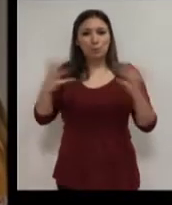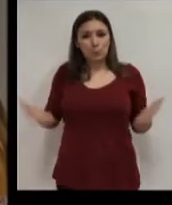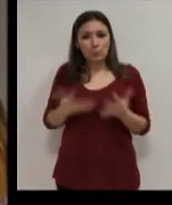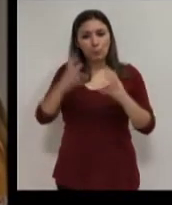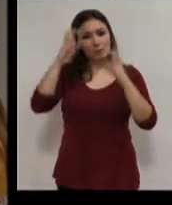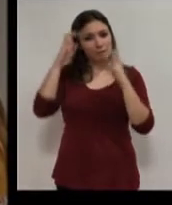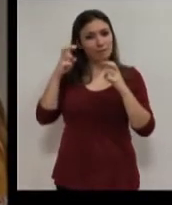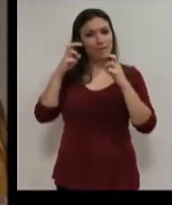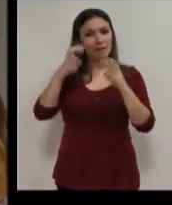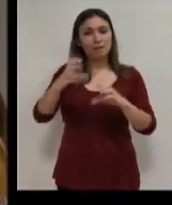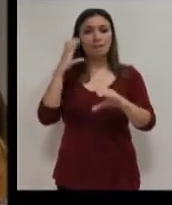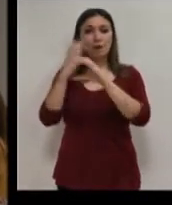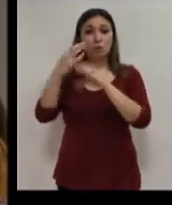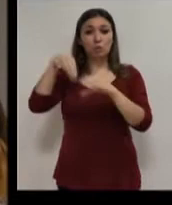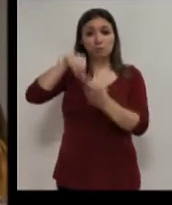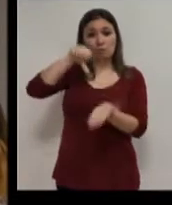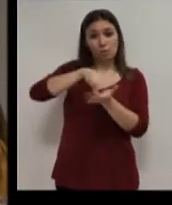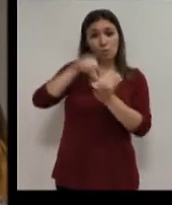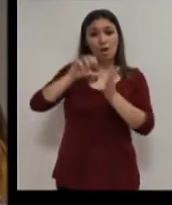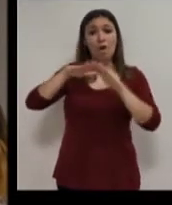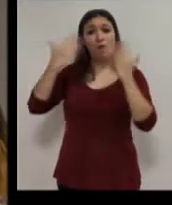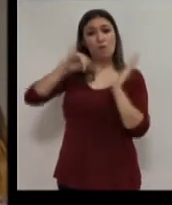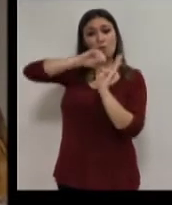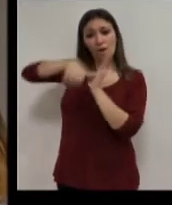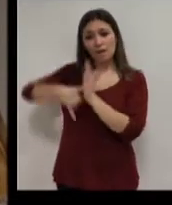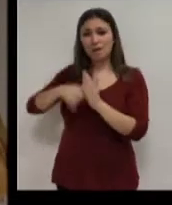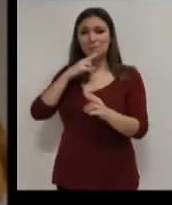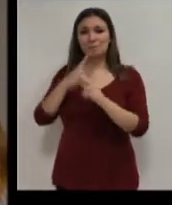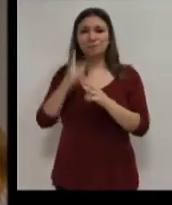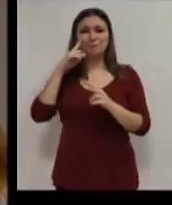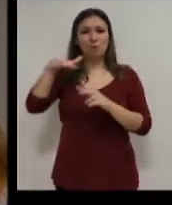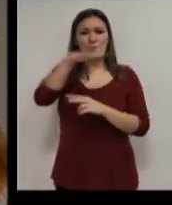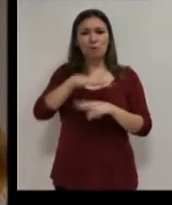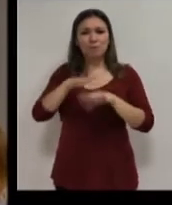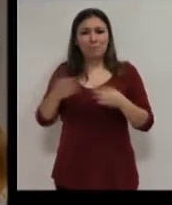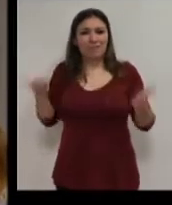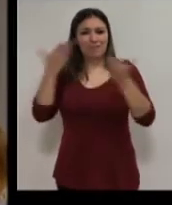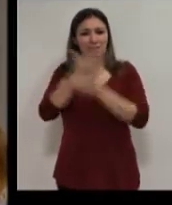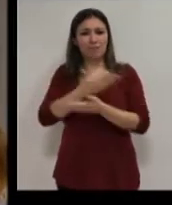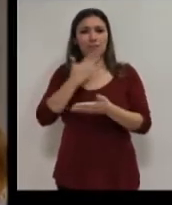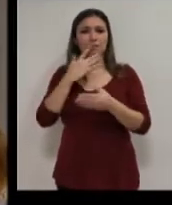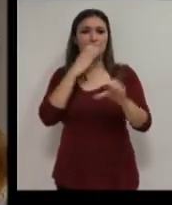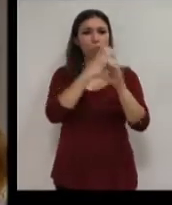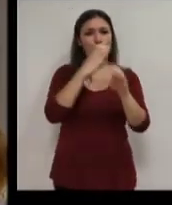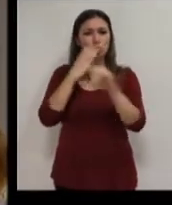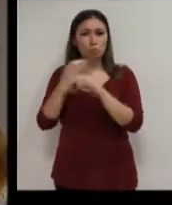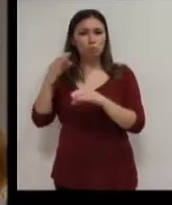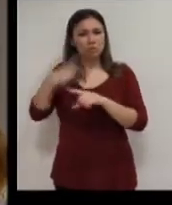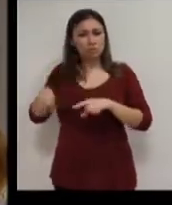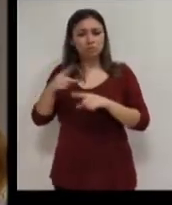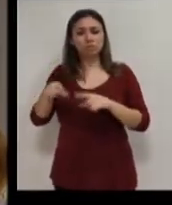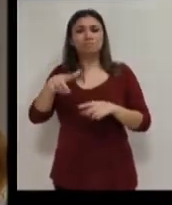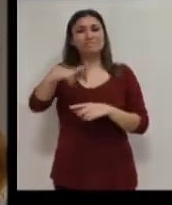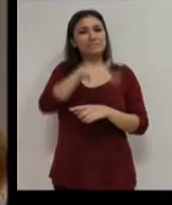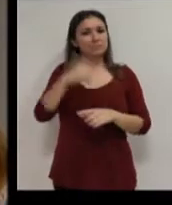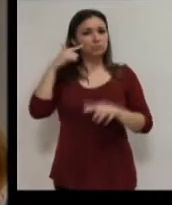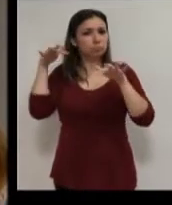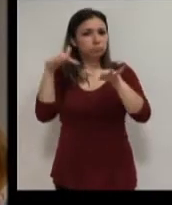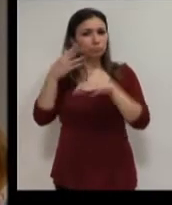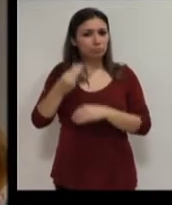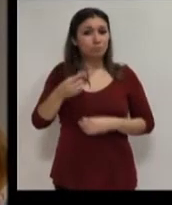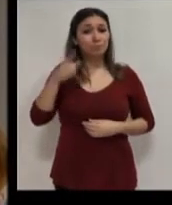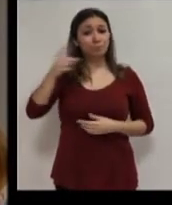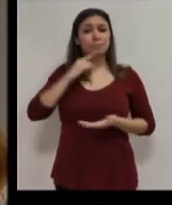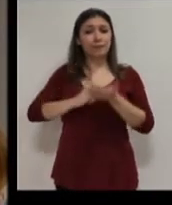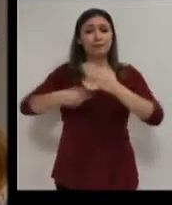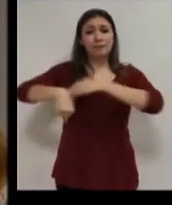ligero, tren de cercanías, autobuses urbanos, interurbanos, intercambiadores, o sea, retos de accesibilidad importantes.